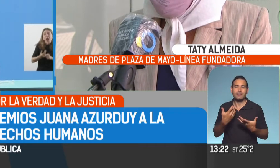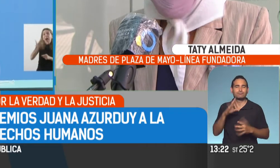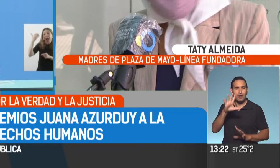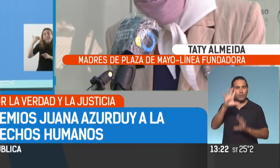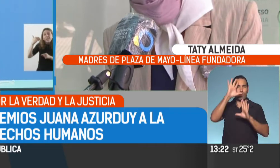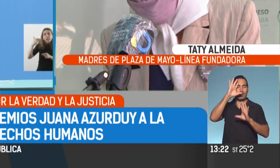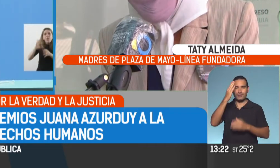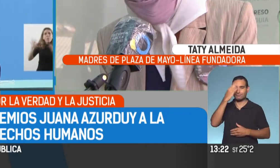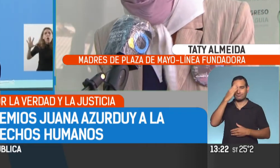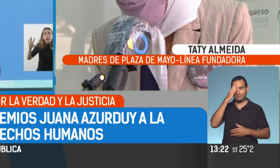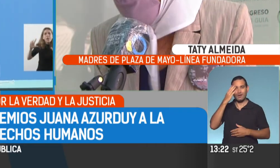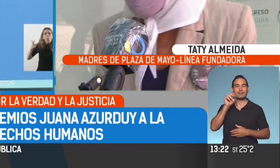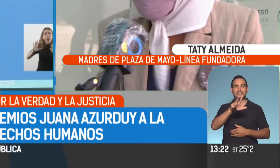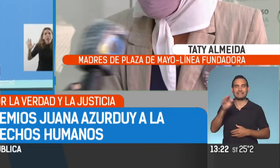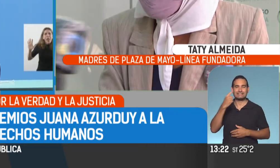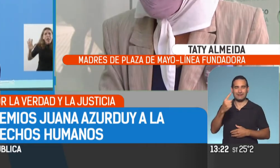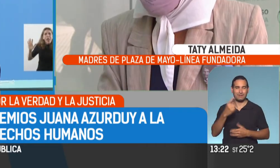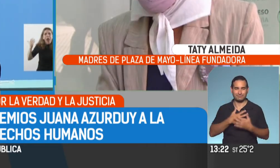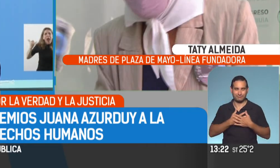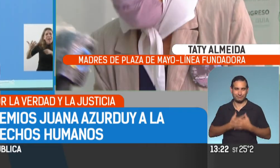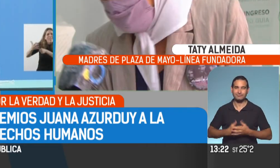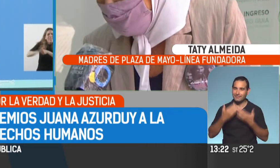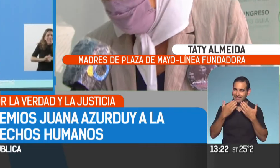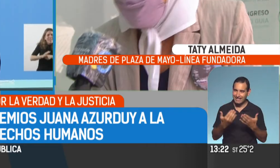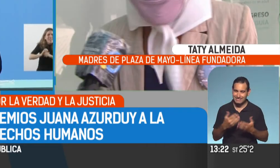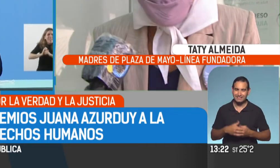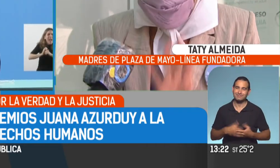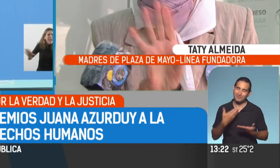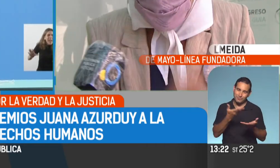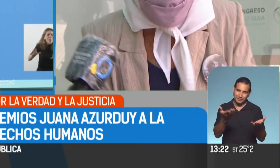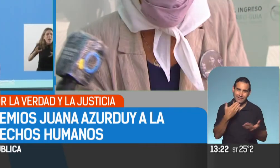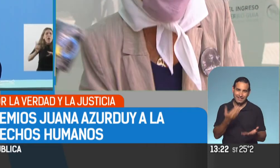recordar a nuestros queridos 30.000. Gracias, Tati, es muy amable. A ustedes, chicos. Chau, chau.